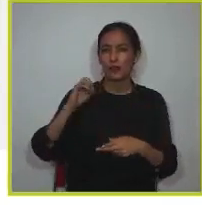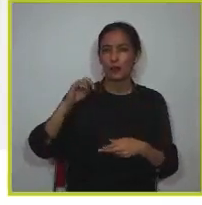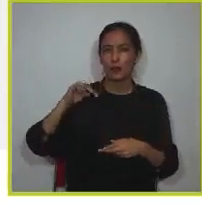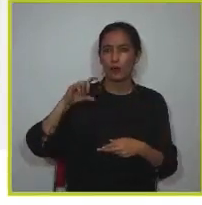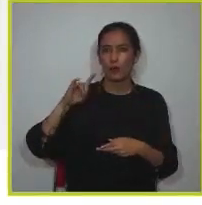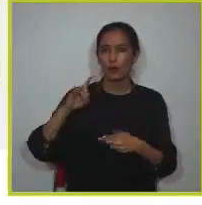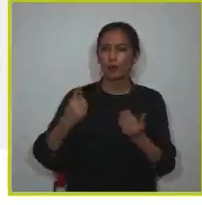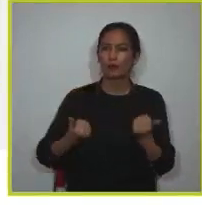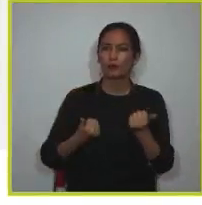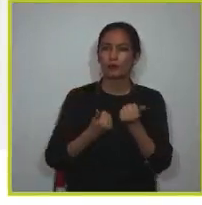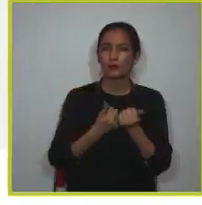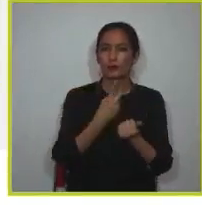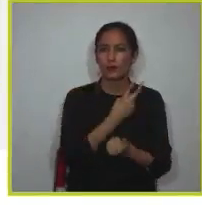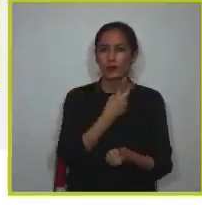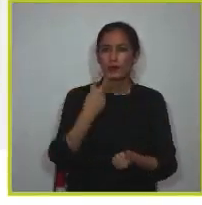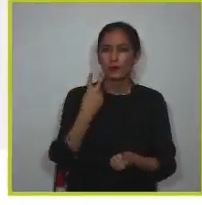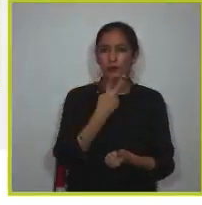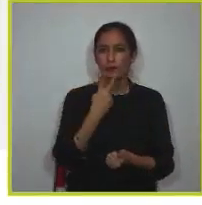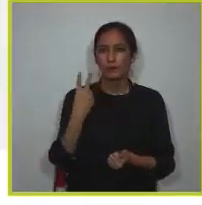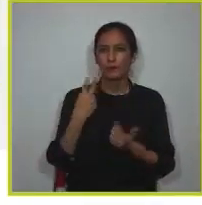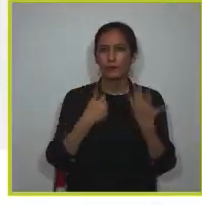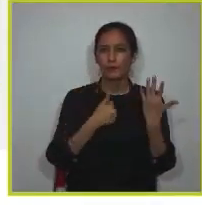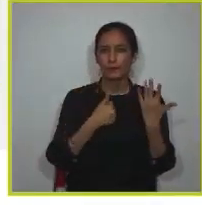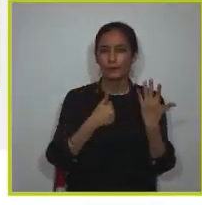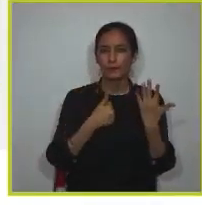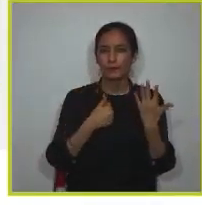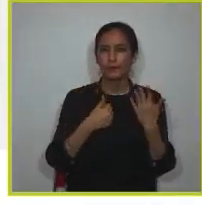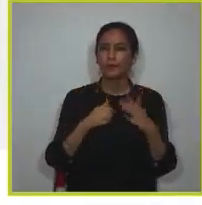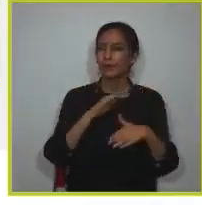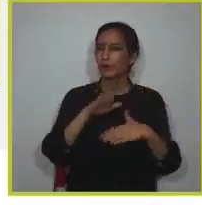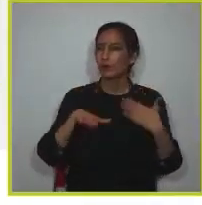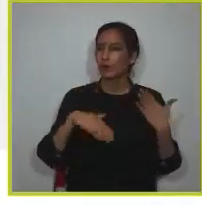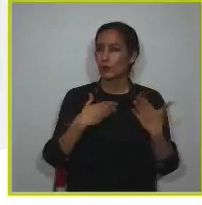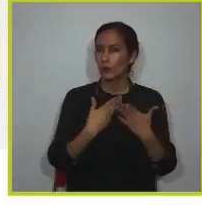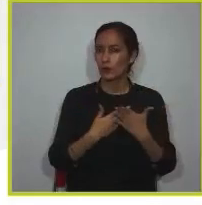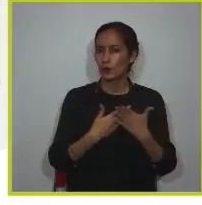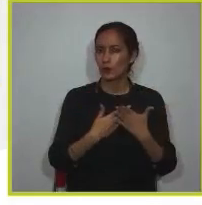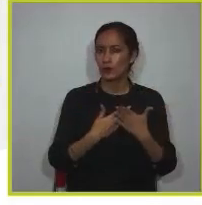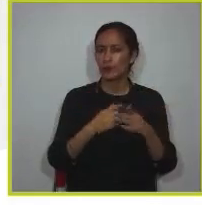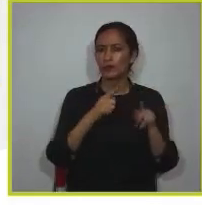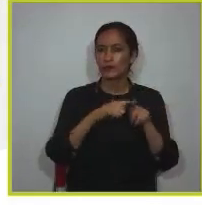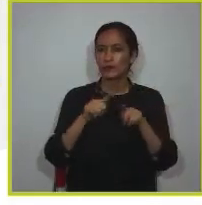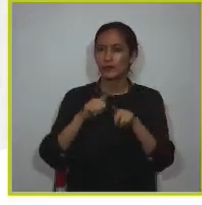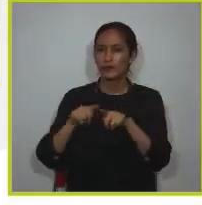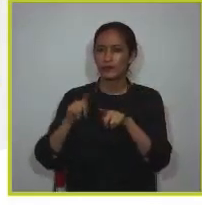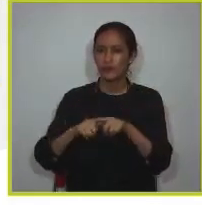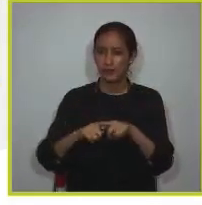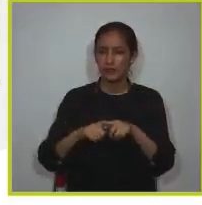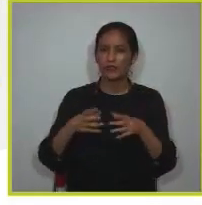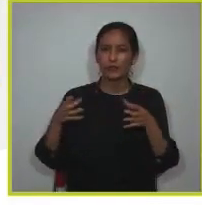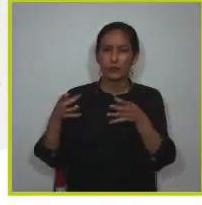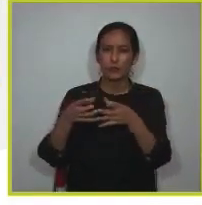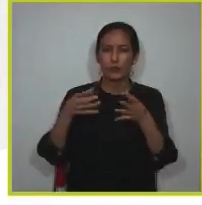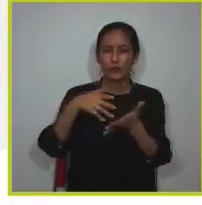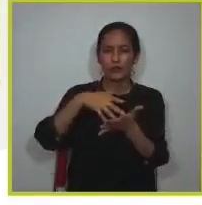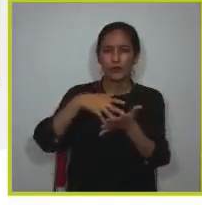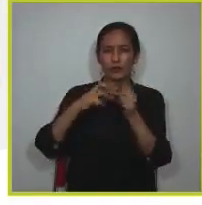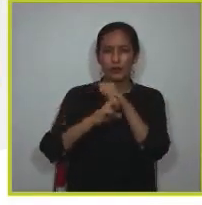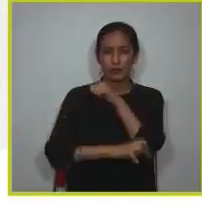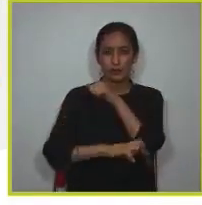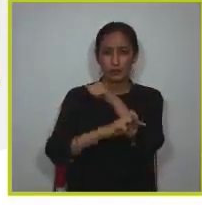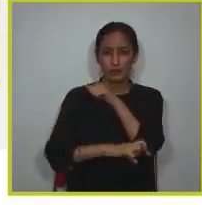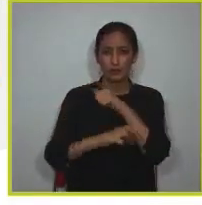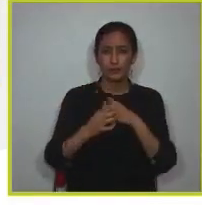sostenible veintidós veinte veintiséis todo ello en favor de las poblaciones más vulnerables del país